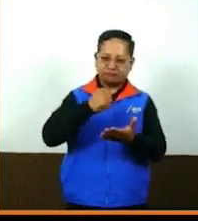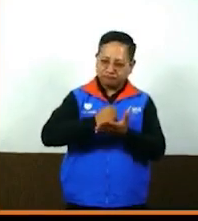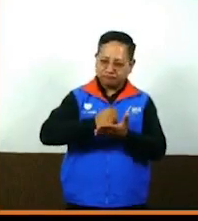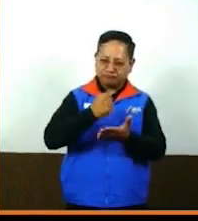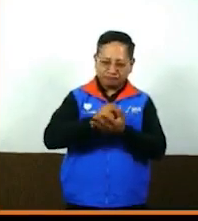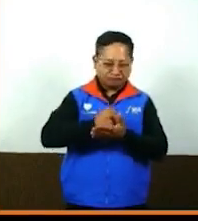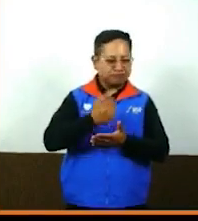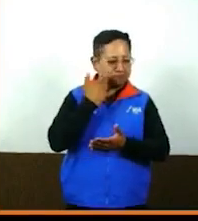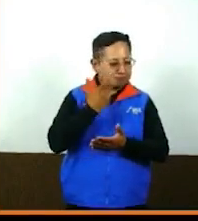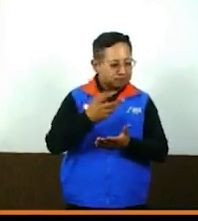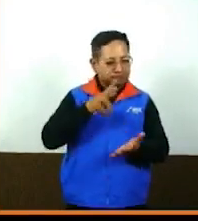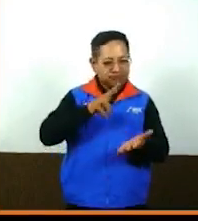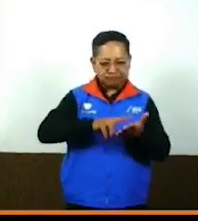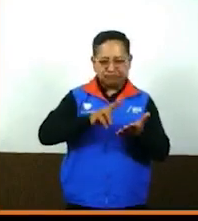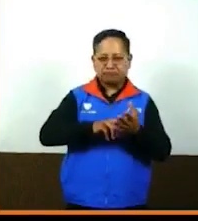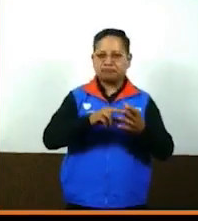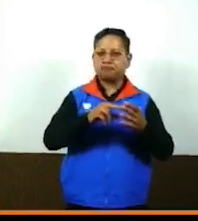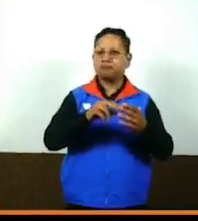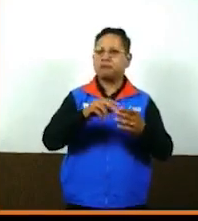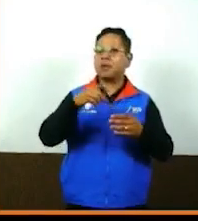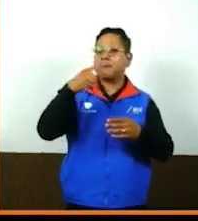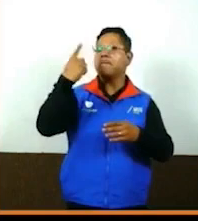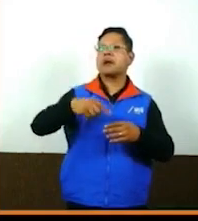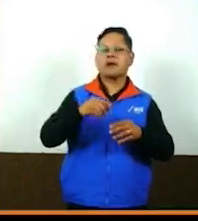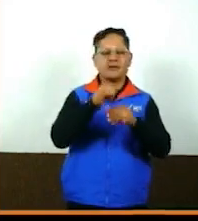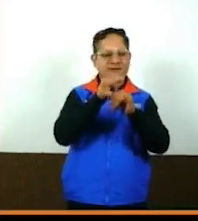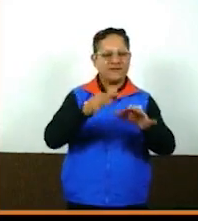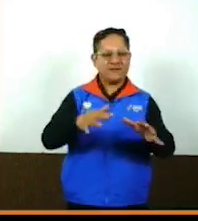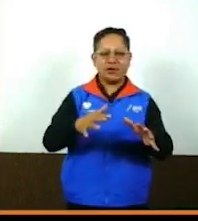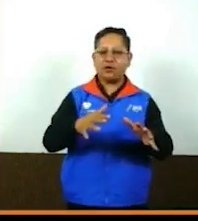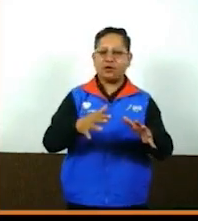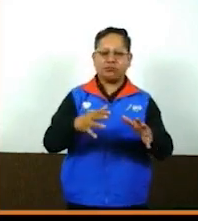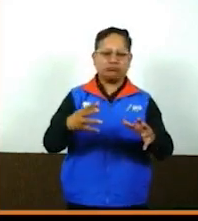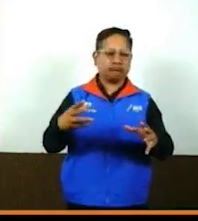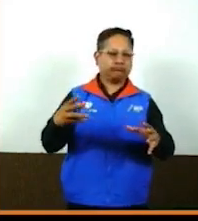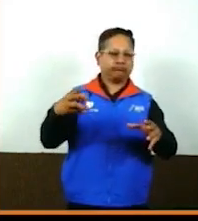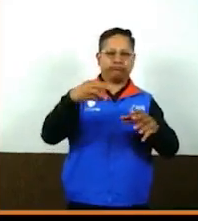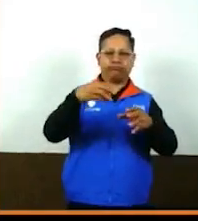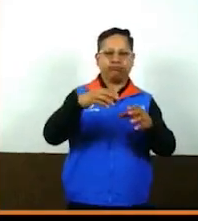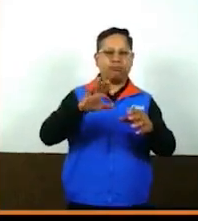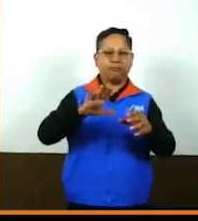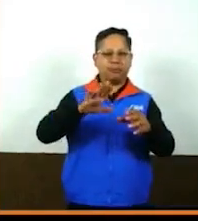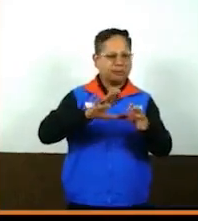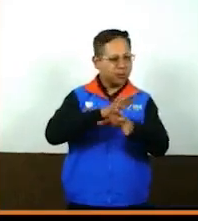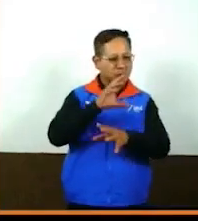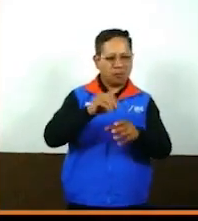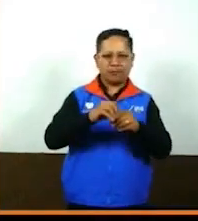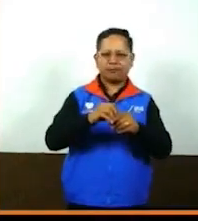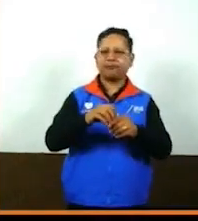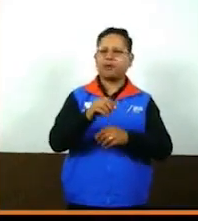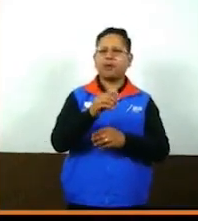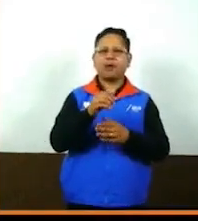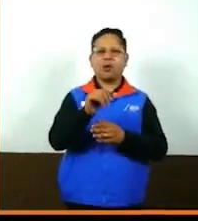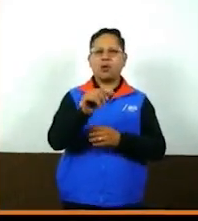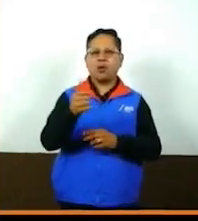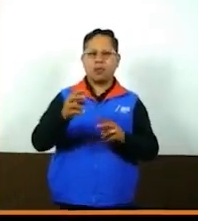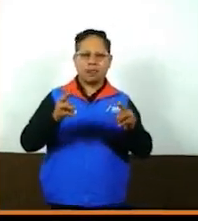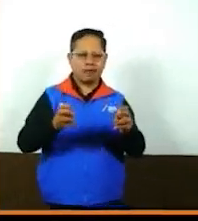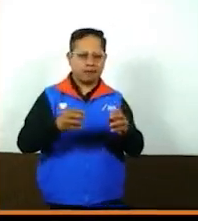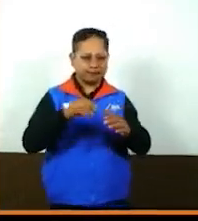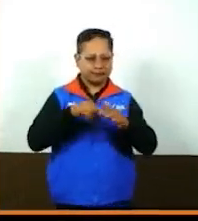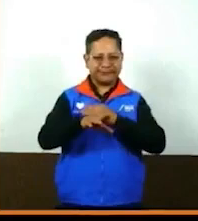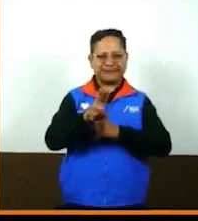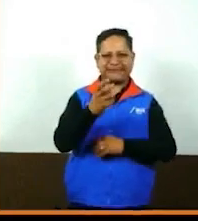el distintivo, sobre todo por toda la información que podemos promover. Y bueno, vamos a entrar a un tema, no lo queríamos dejar fuera, ¿no?